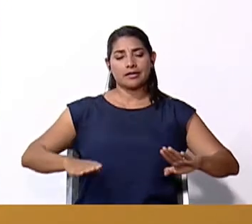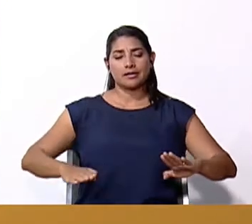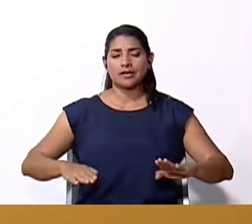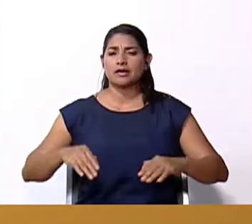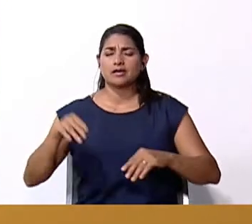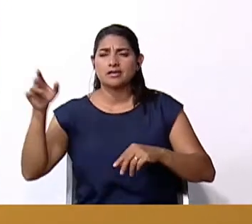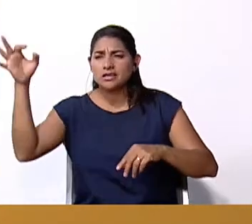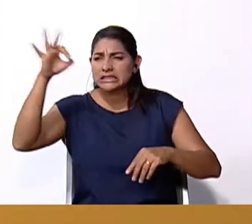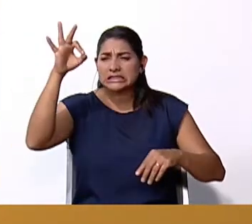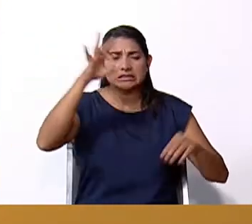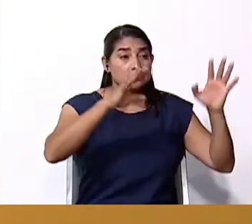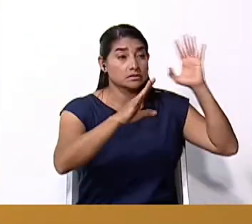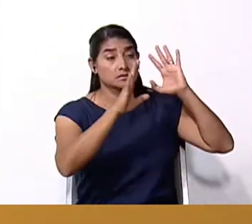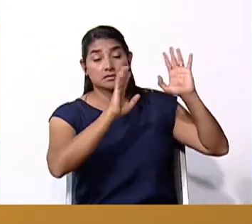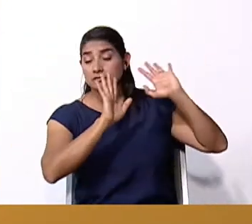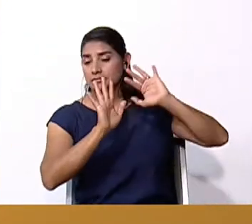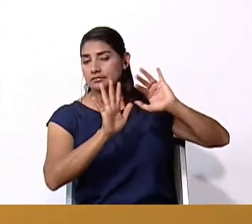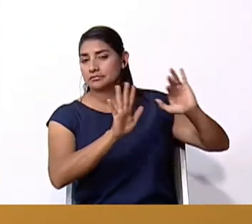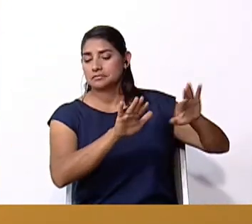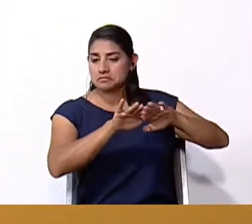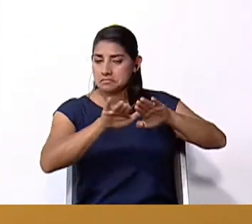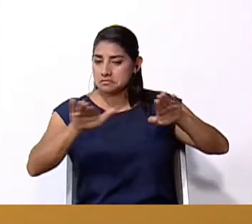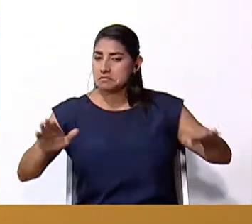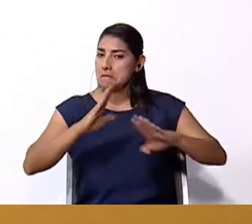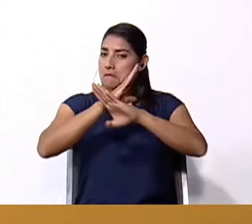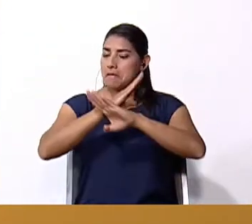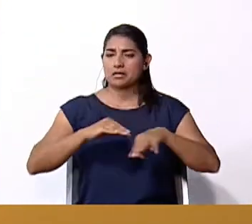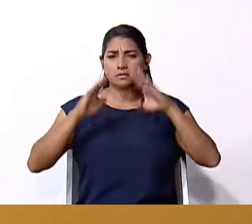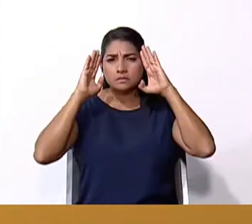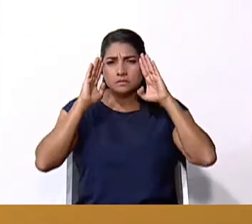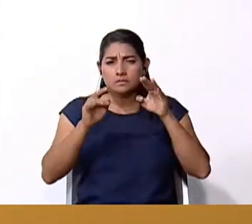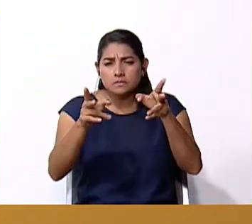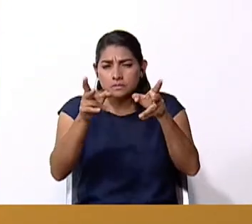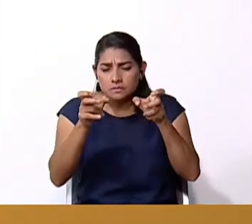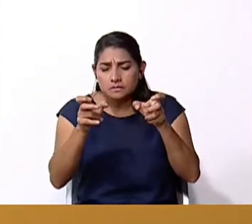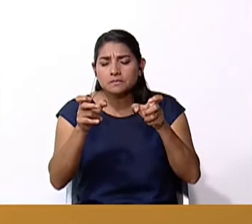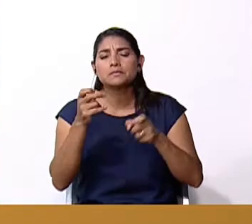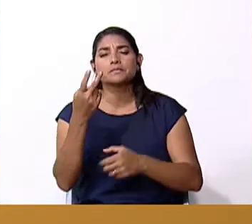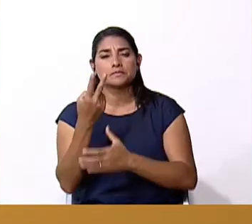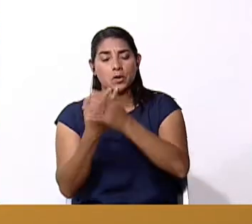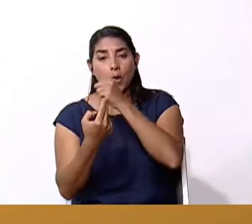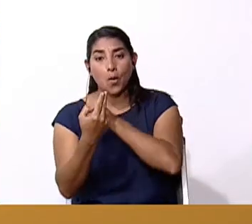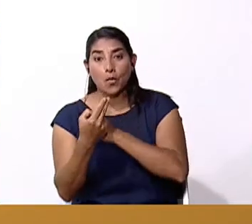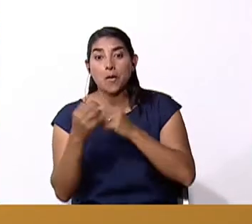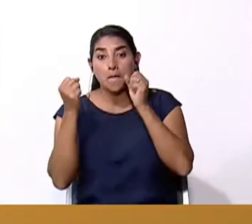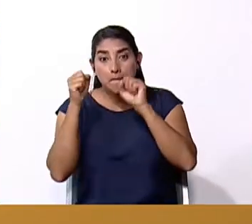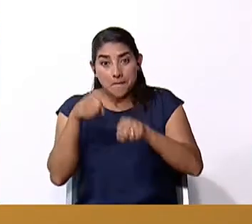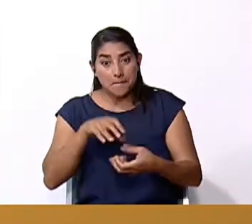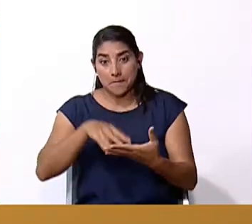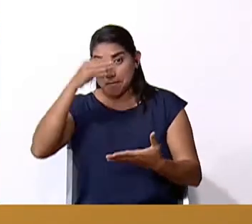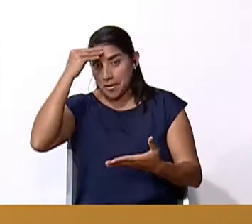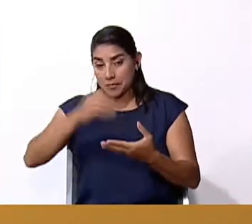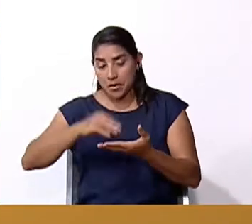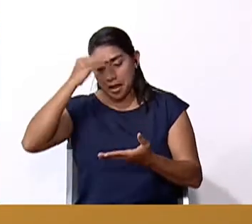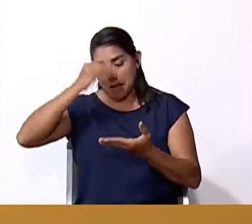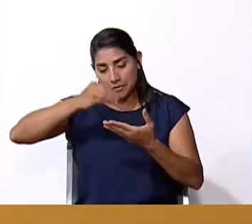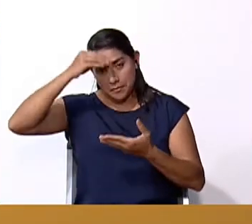de distractores para que se puedan concentrar y juntos podamos construir